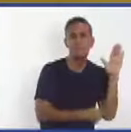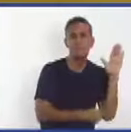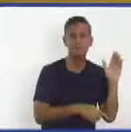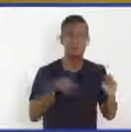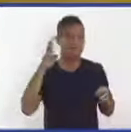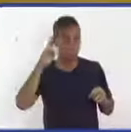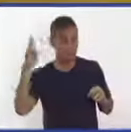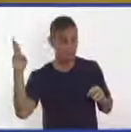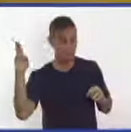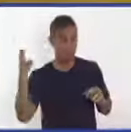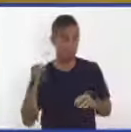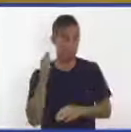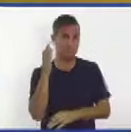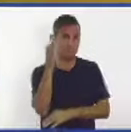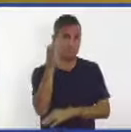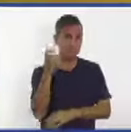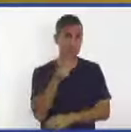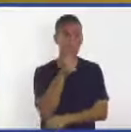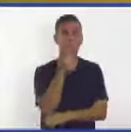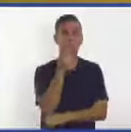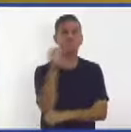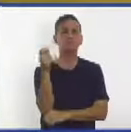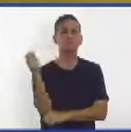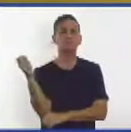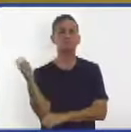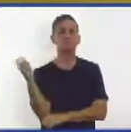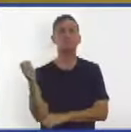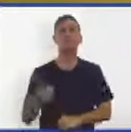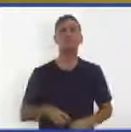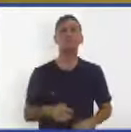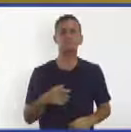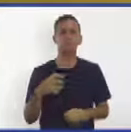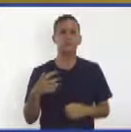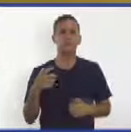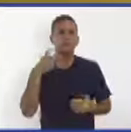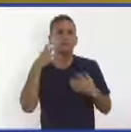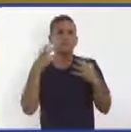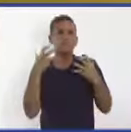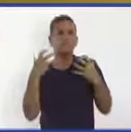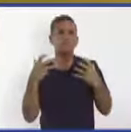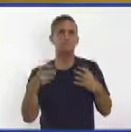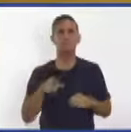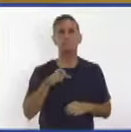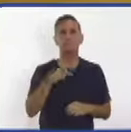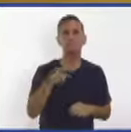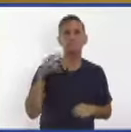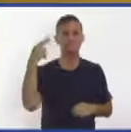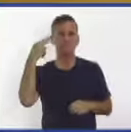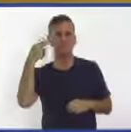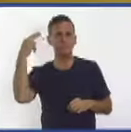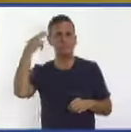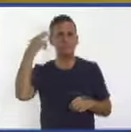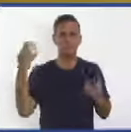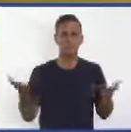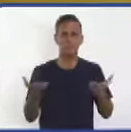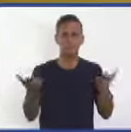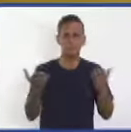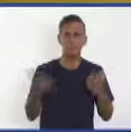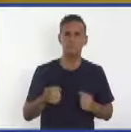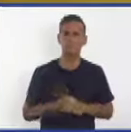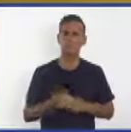de opinar comentar valorar y qué es lo que van a valorar bueno la relación